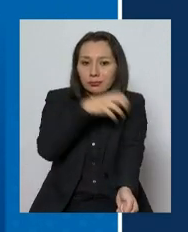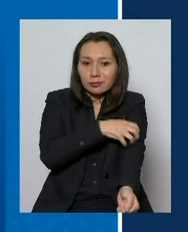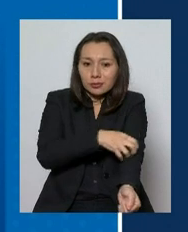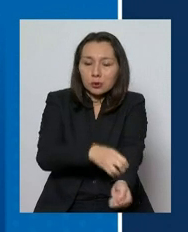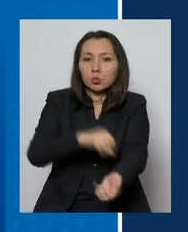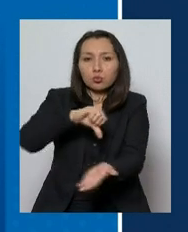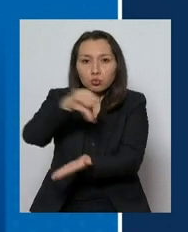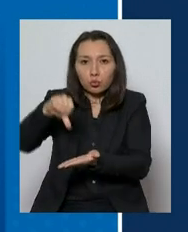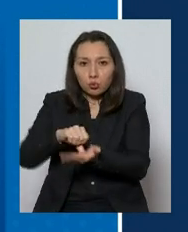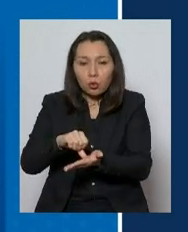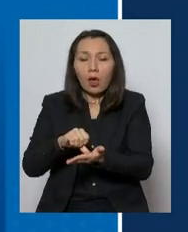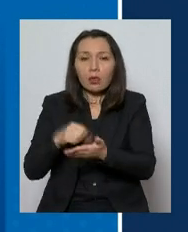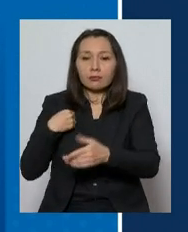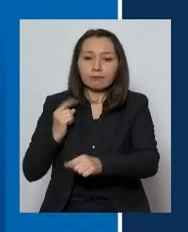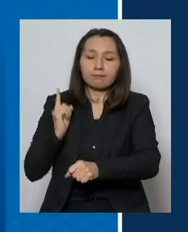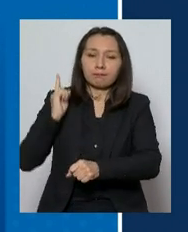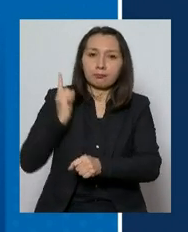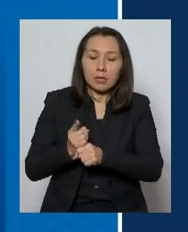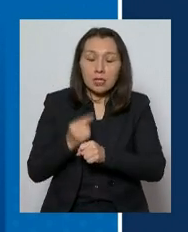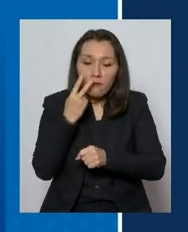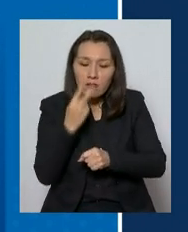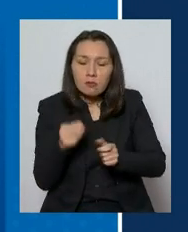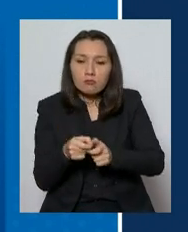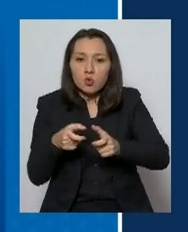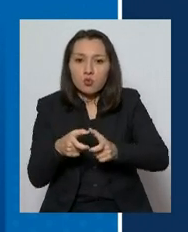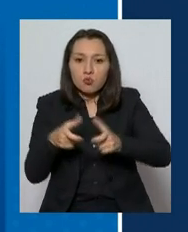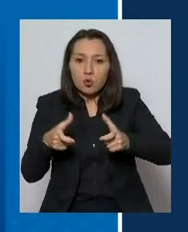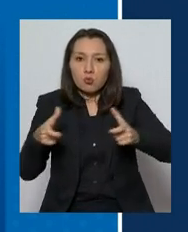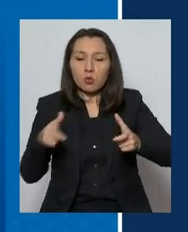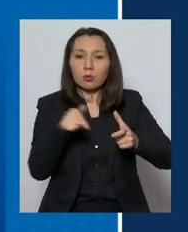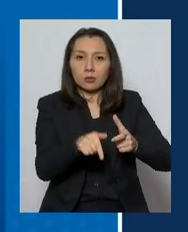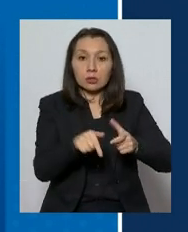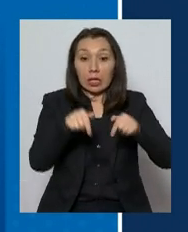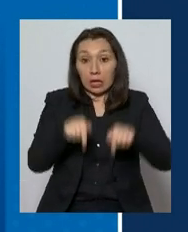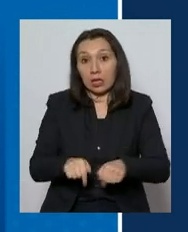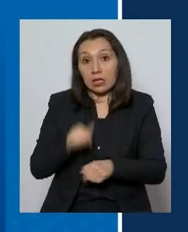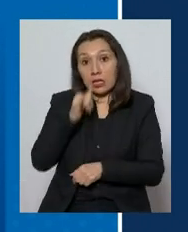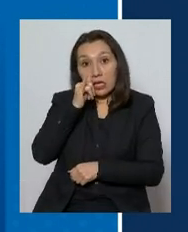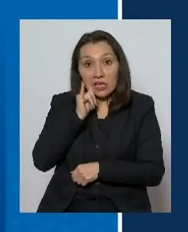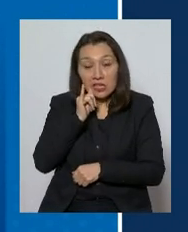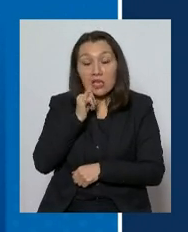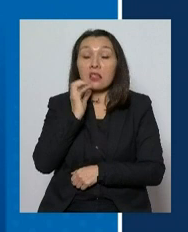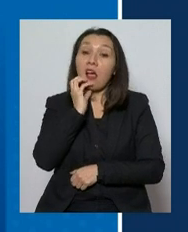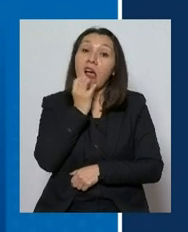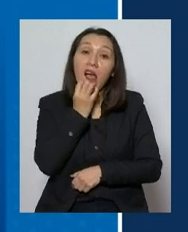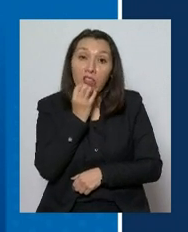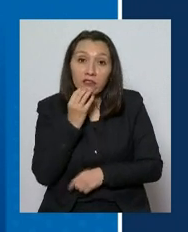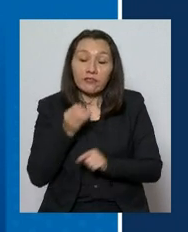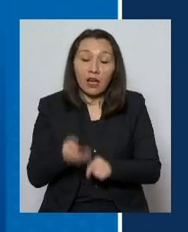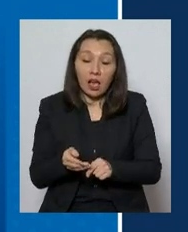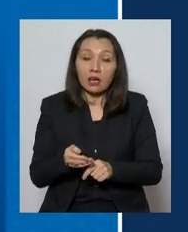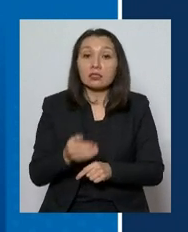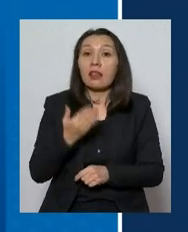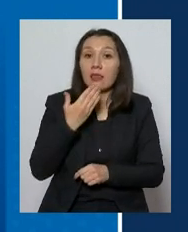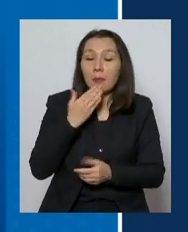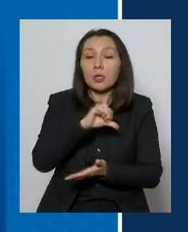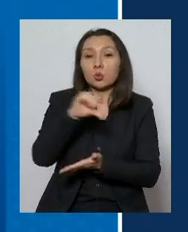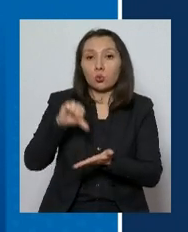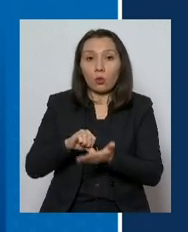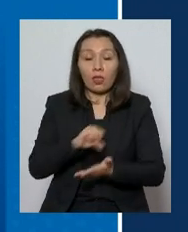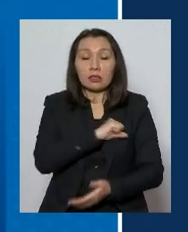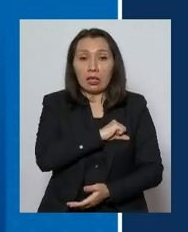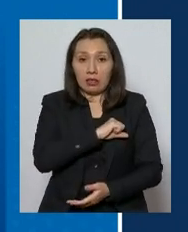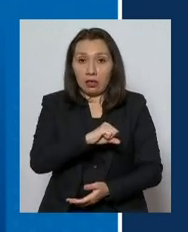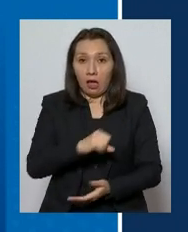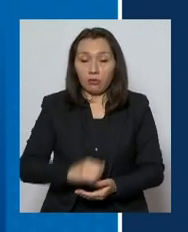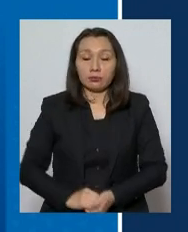las ciudades, en donde hemos presentado un mayor número de casos, como es aquí en Iquique, en Antofagasta y en la ciudad de Santiago.